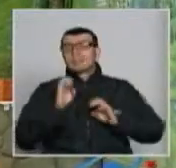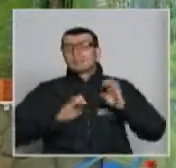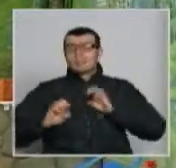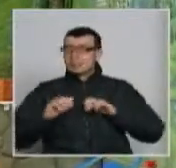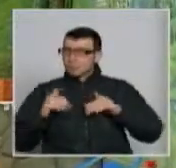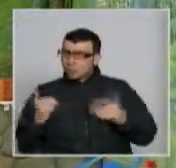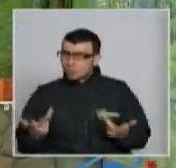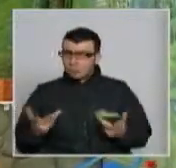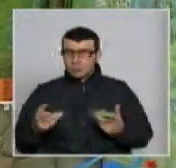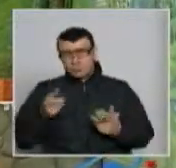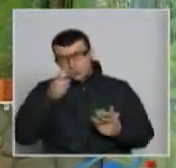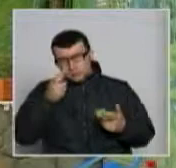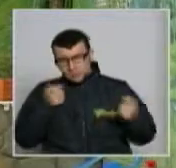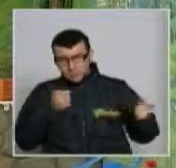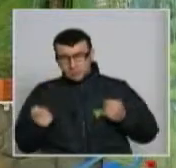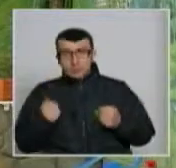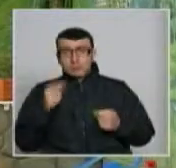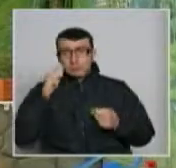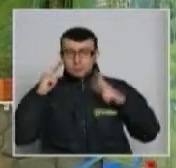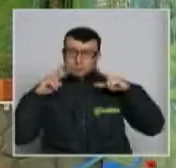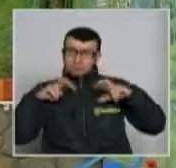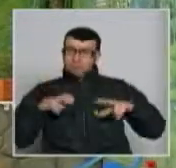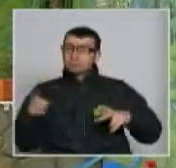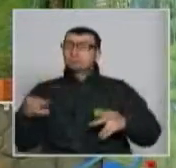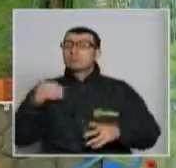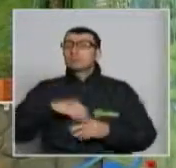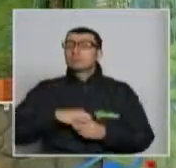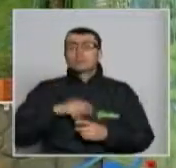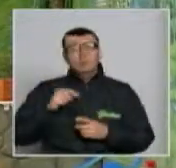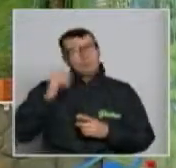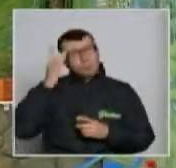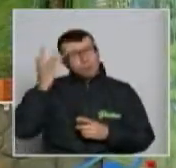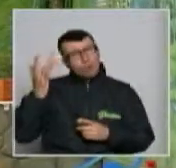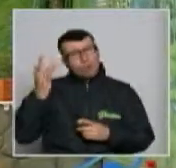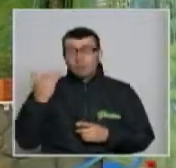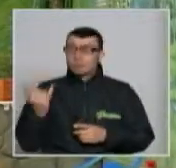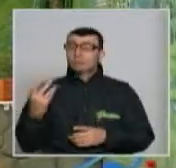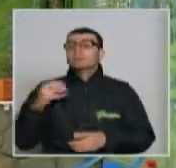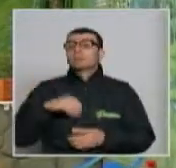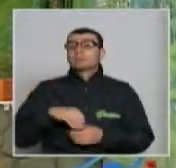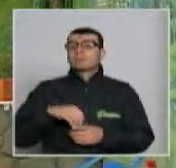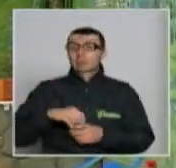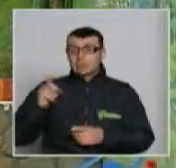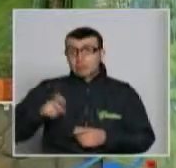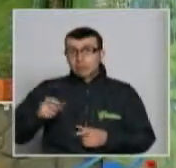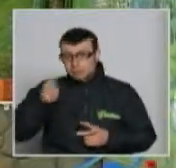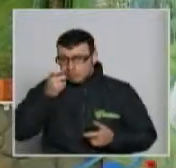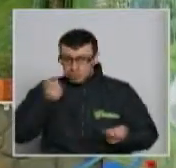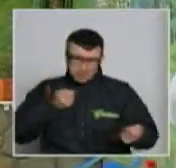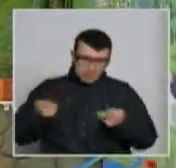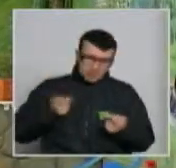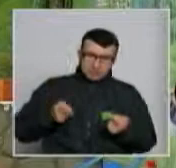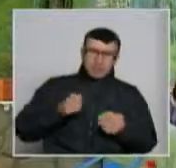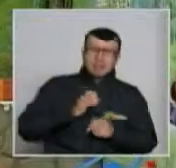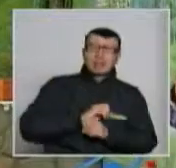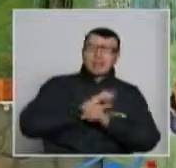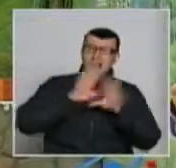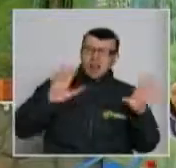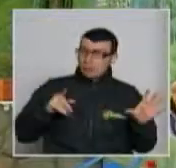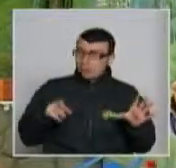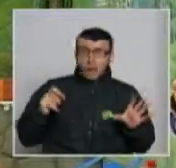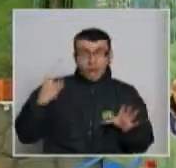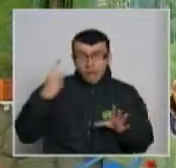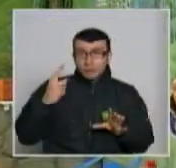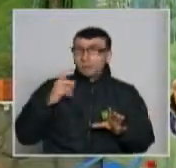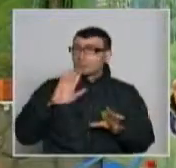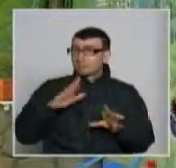inmunológico, mirar al paciente en la consulta. Porque de ahí es donde uno tiene que tener muy presente algo que vamos a ver